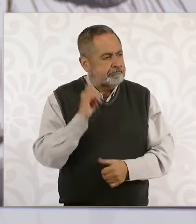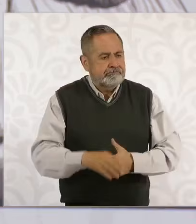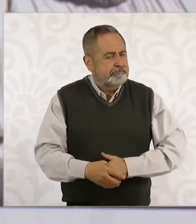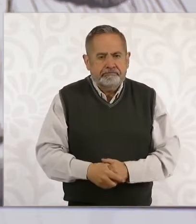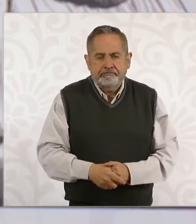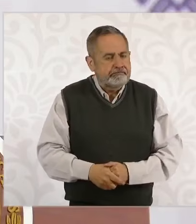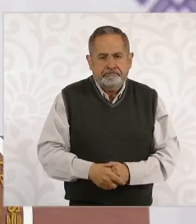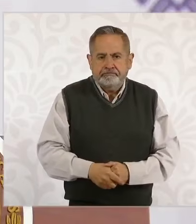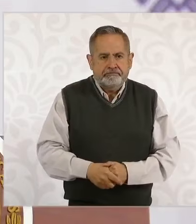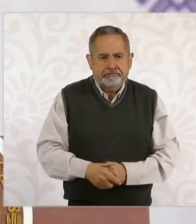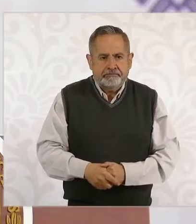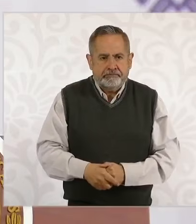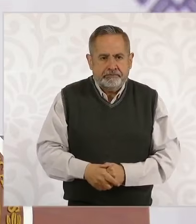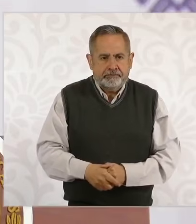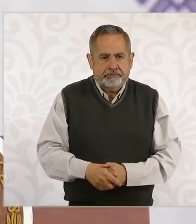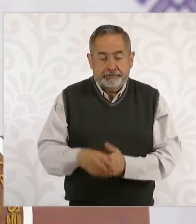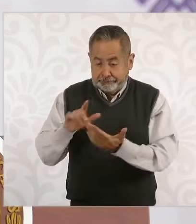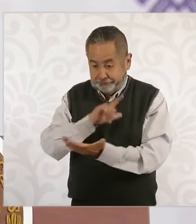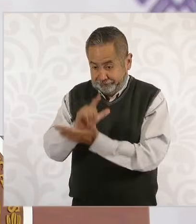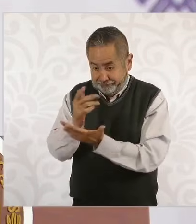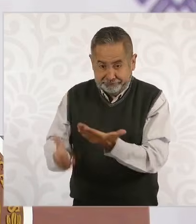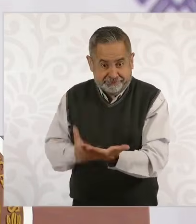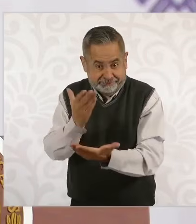Se van a sorprender todos de la reforma